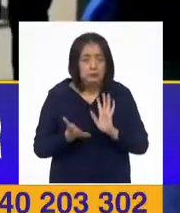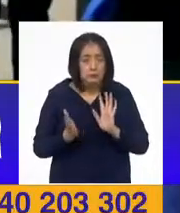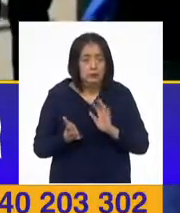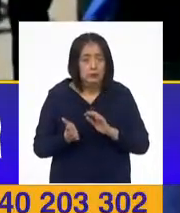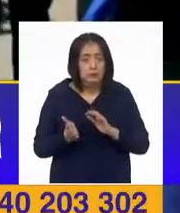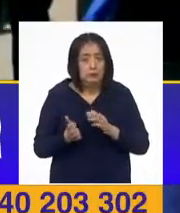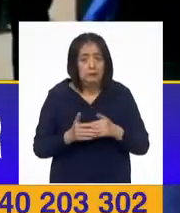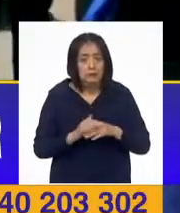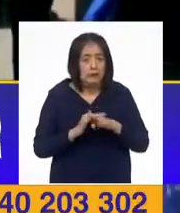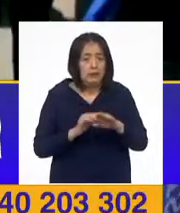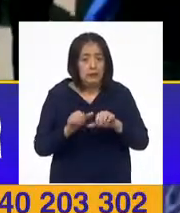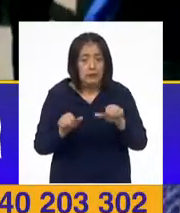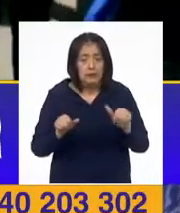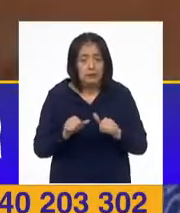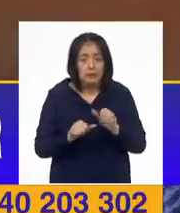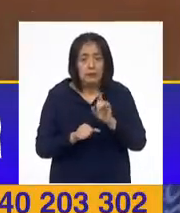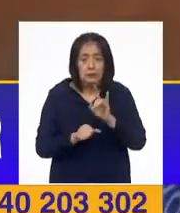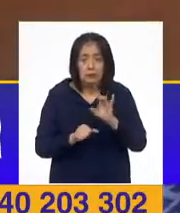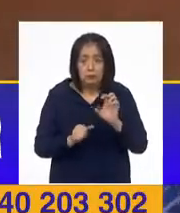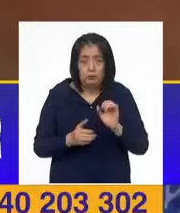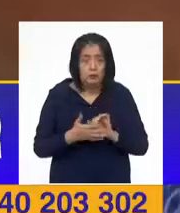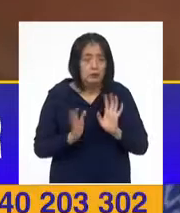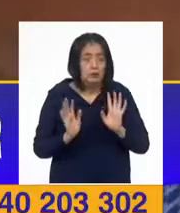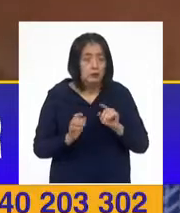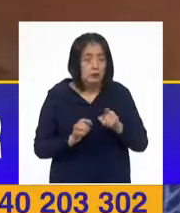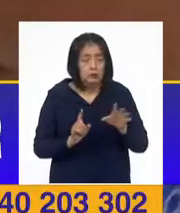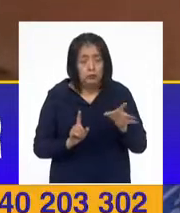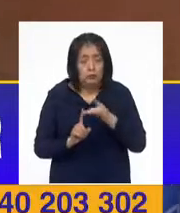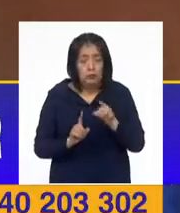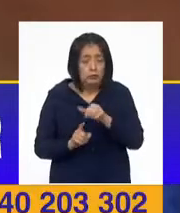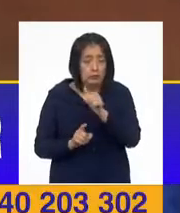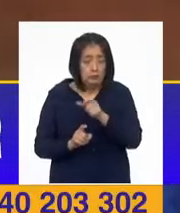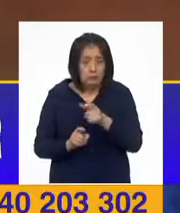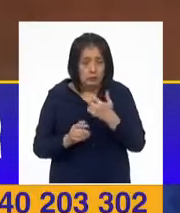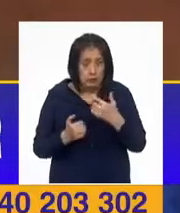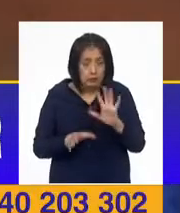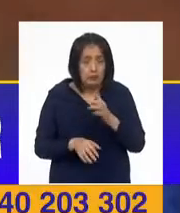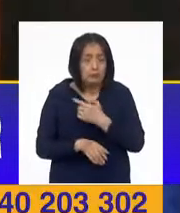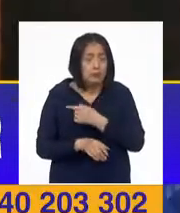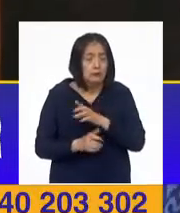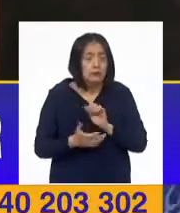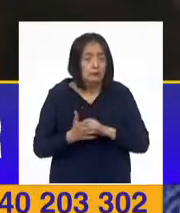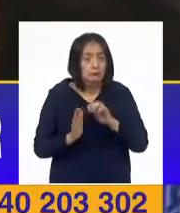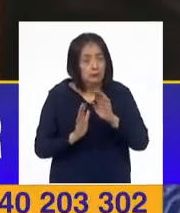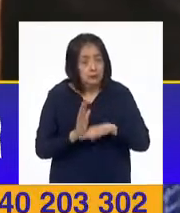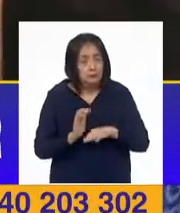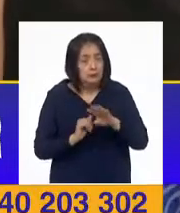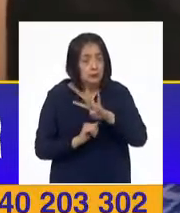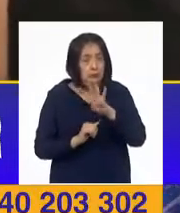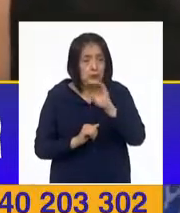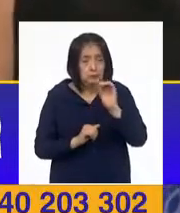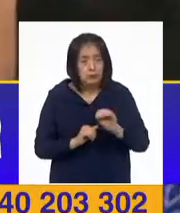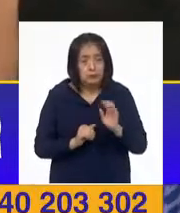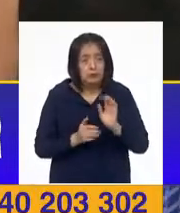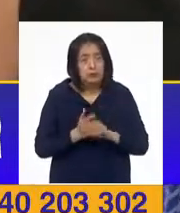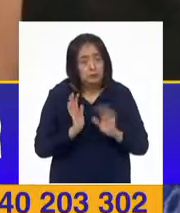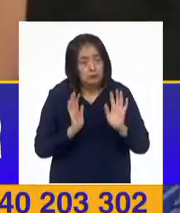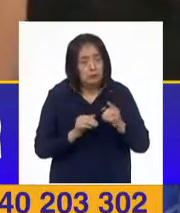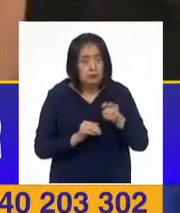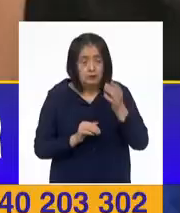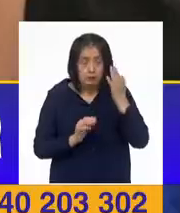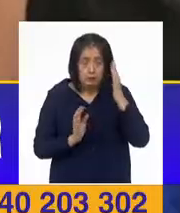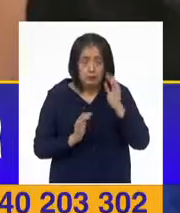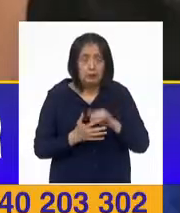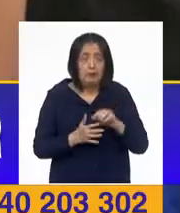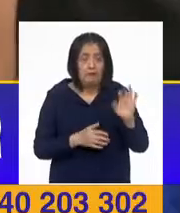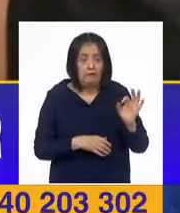ejemplo, en cuidados intensivos, y ya la posibilidad de que tú contagies a una persona que está vacunada es menos de 4%. Tengamos en cuenta, por